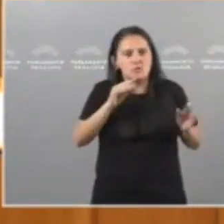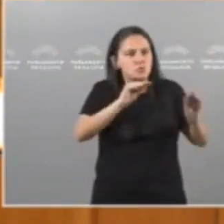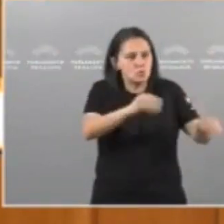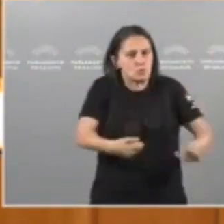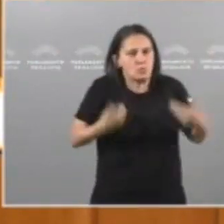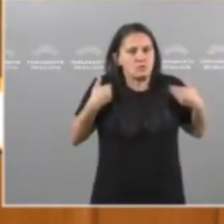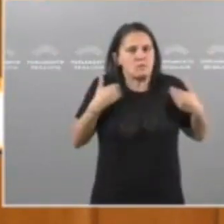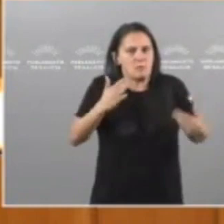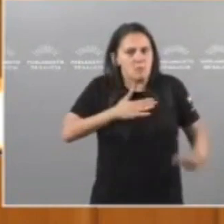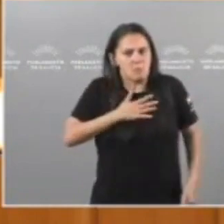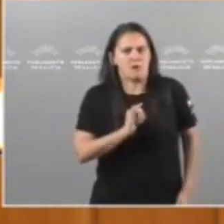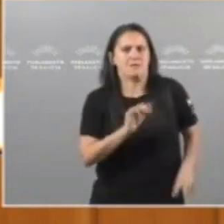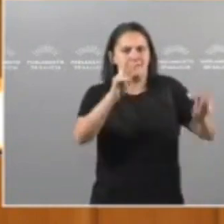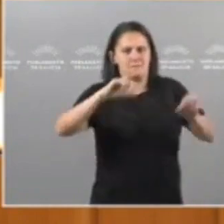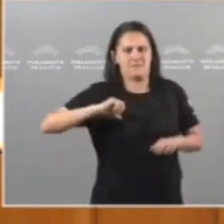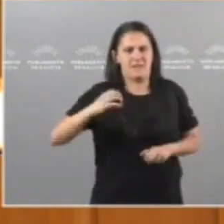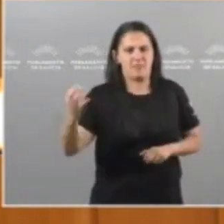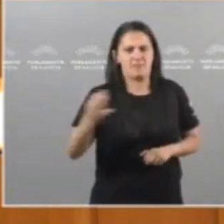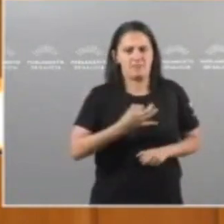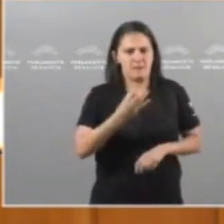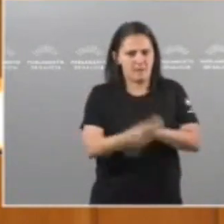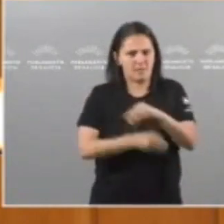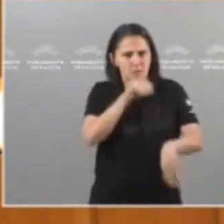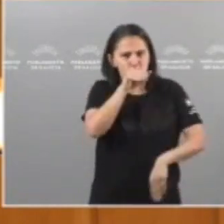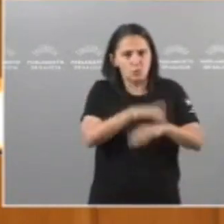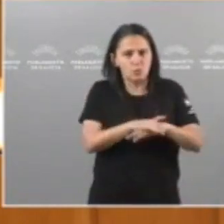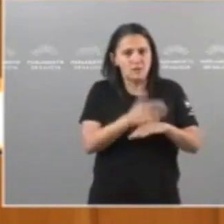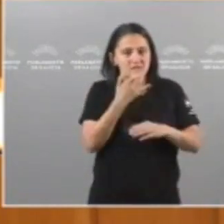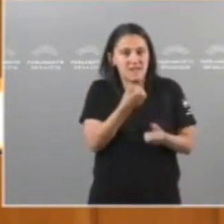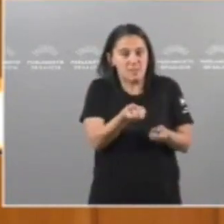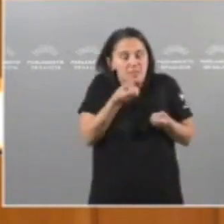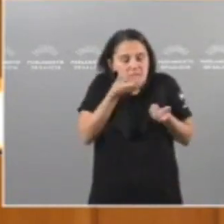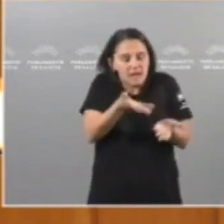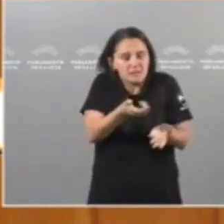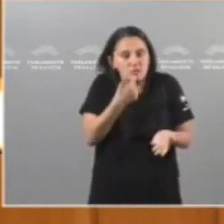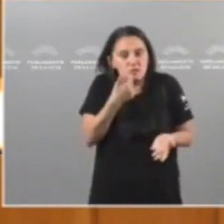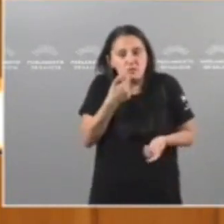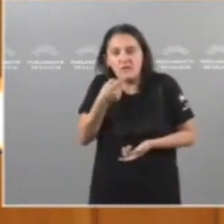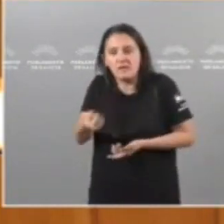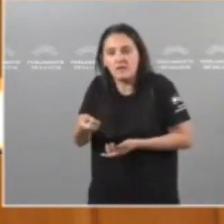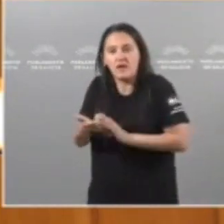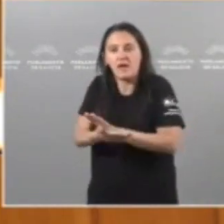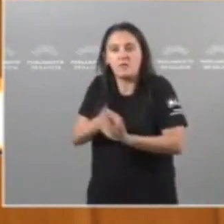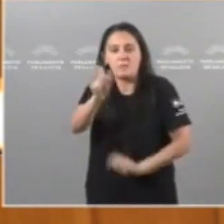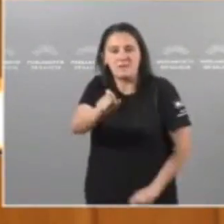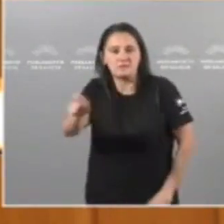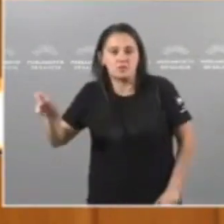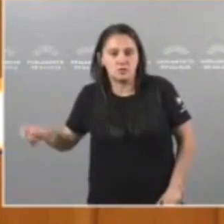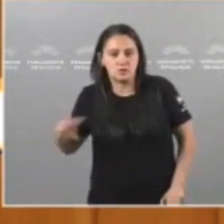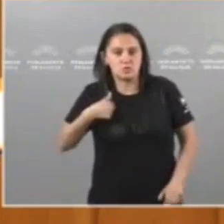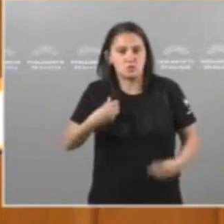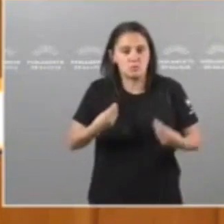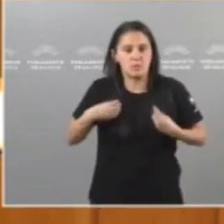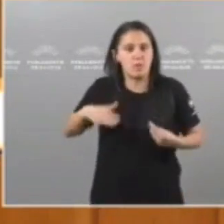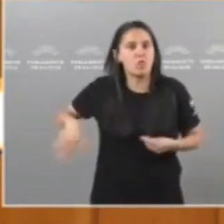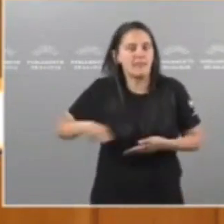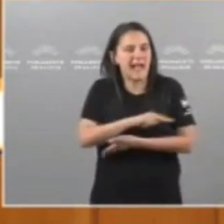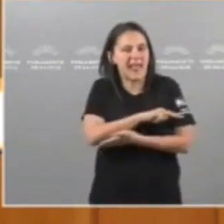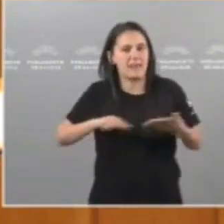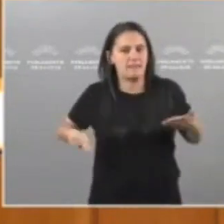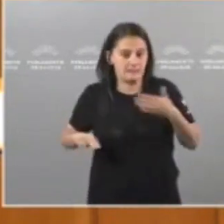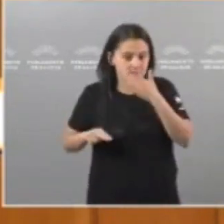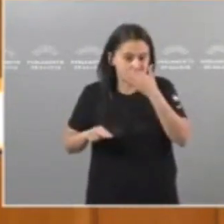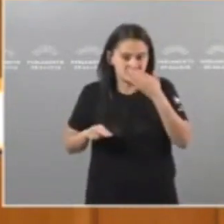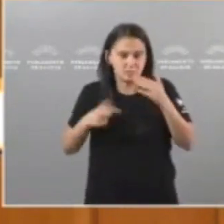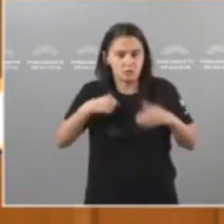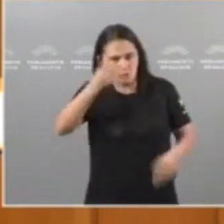en materia de sanidade, teñen que exercela. E cando me dá datos, eu non veño a falar de datos, eu veño a falar de persoas. Eu vivo en Galicia, e eu